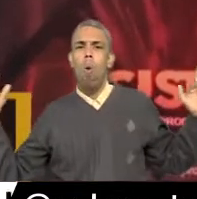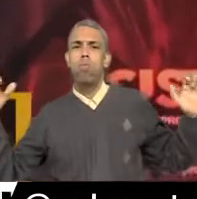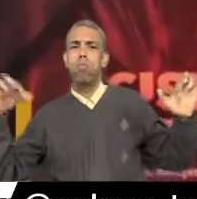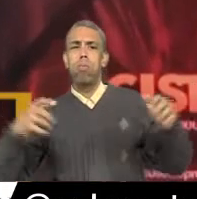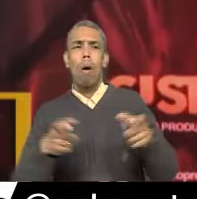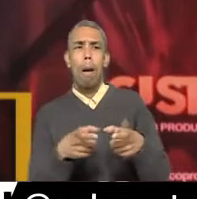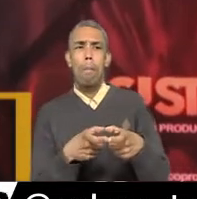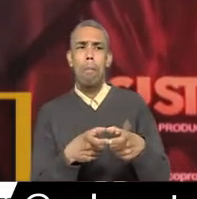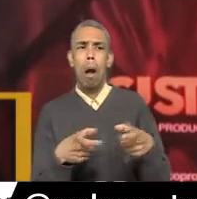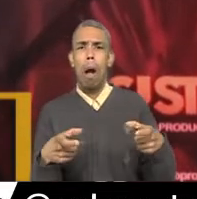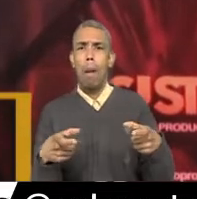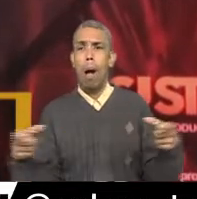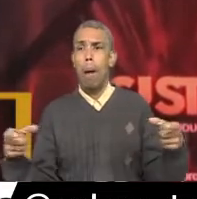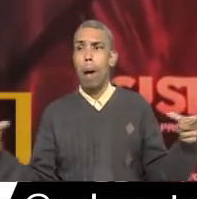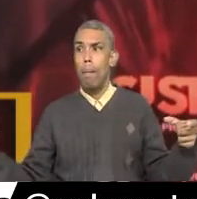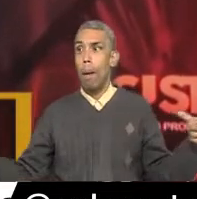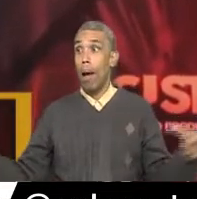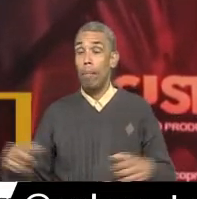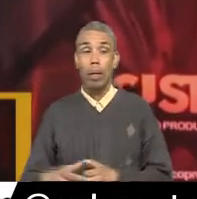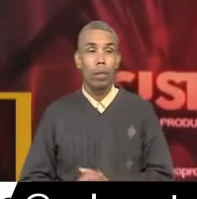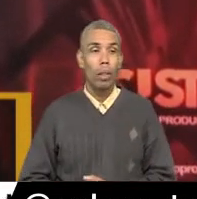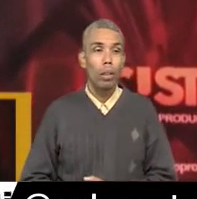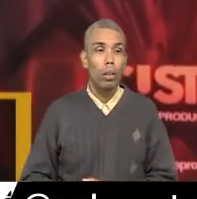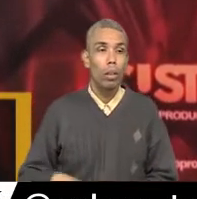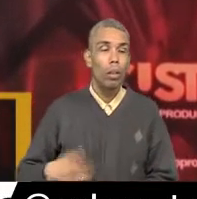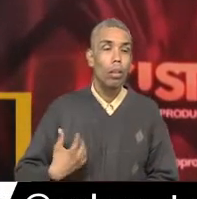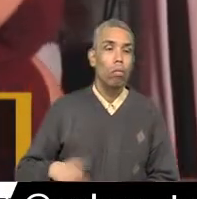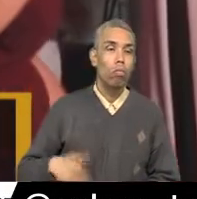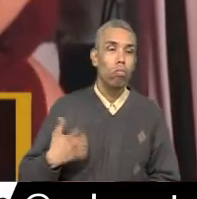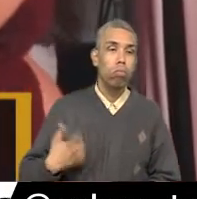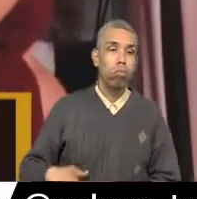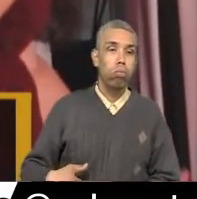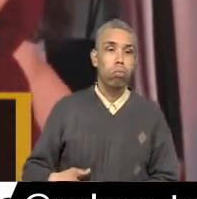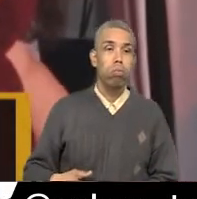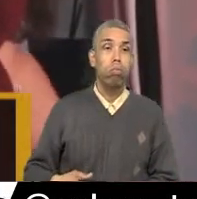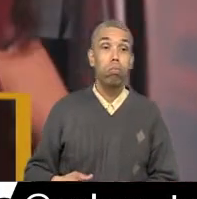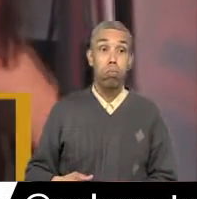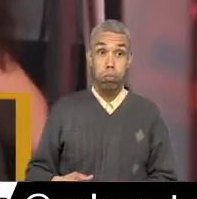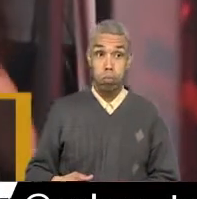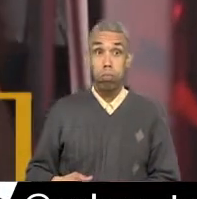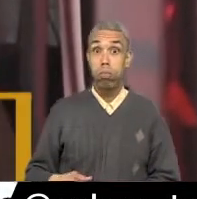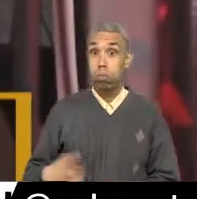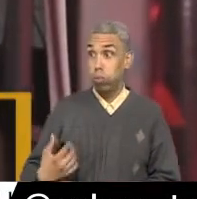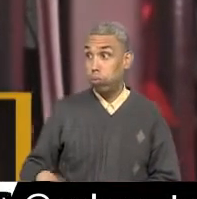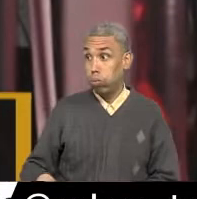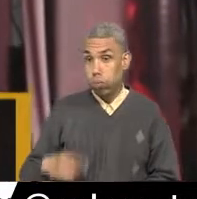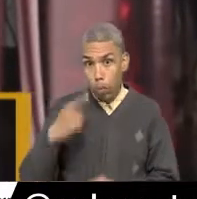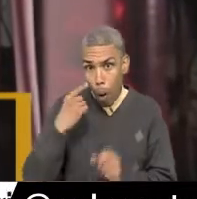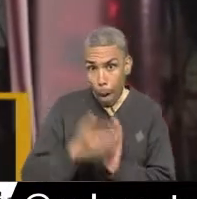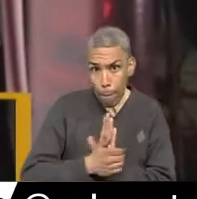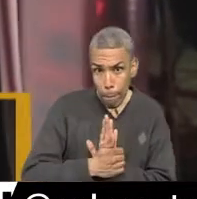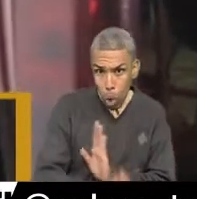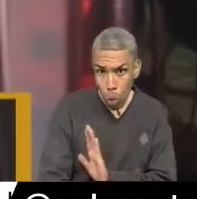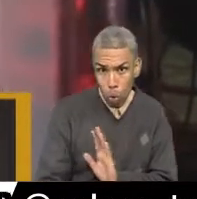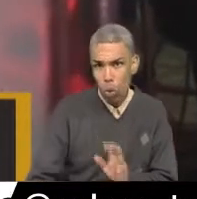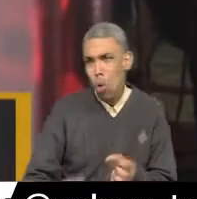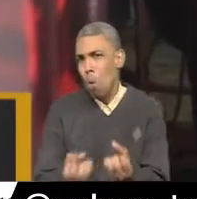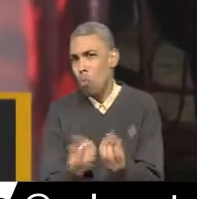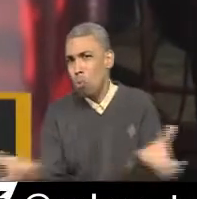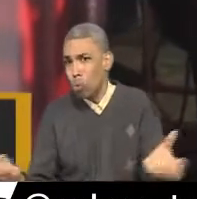a cada barrio, el apoyo de la gente, tantos artistas que se están descubriendo por medio de este lindo programa. Y